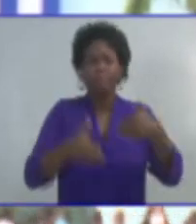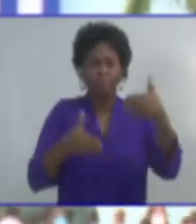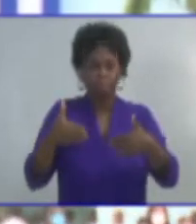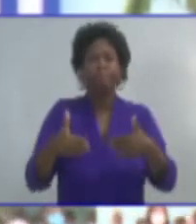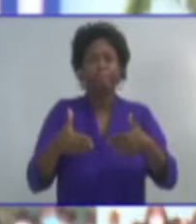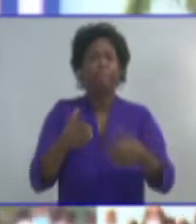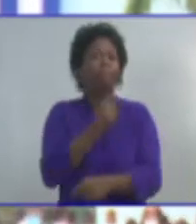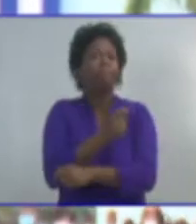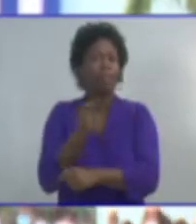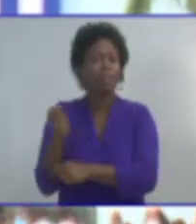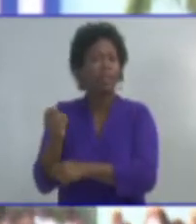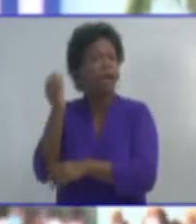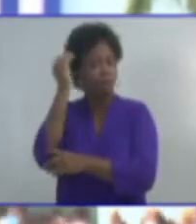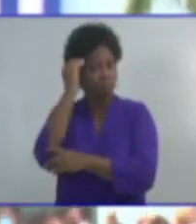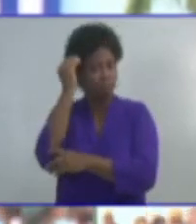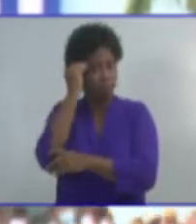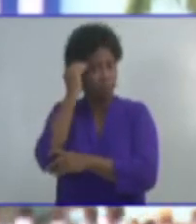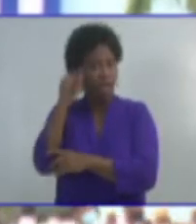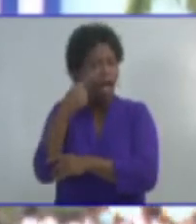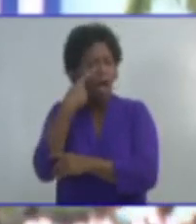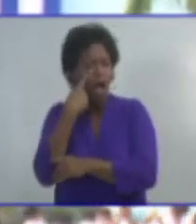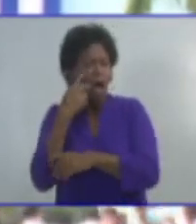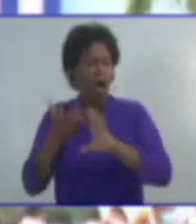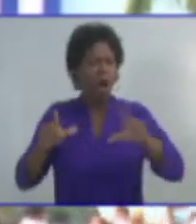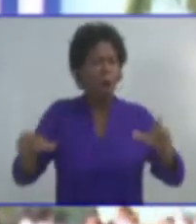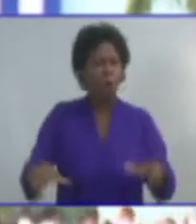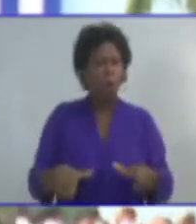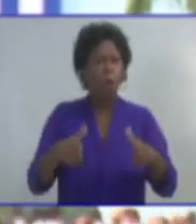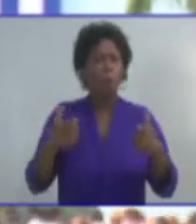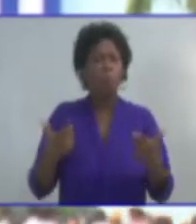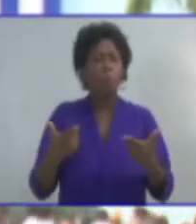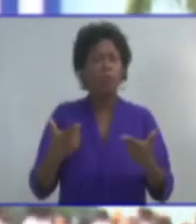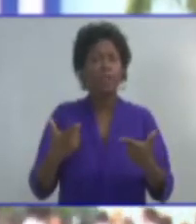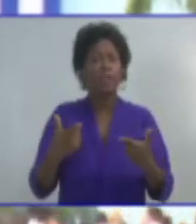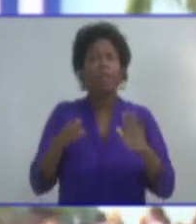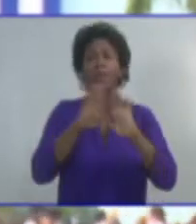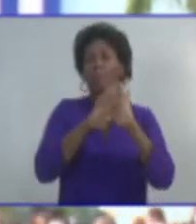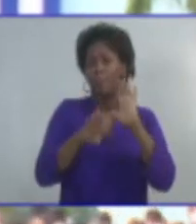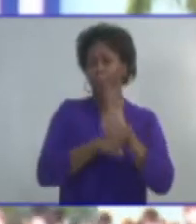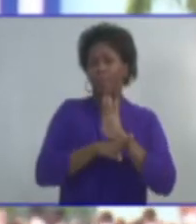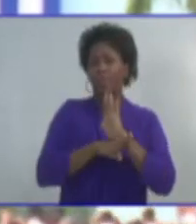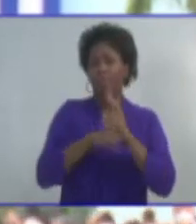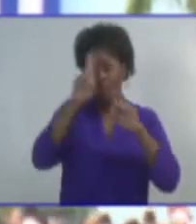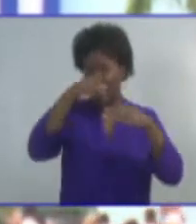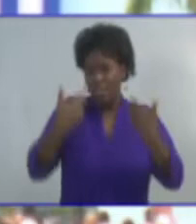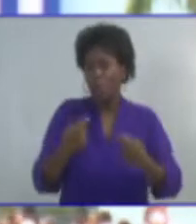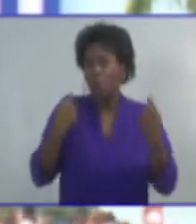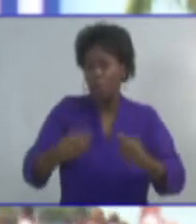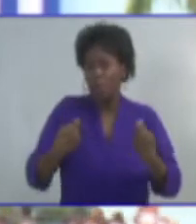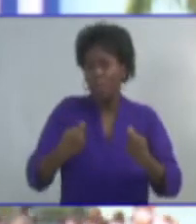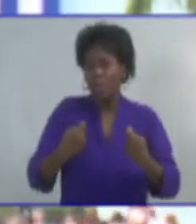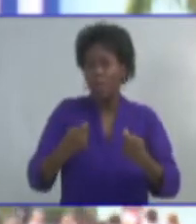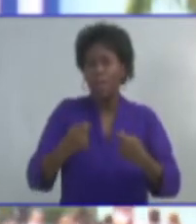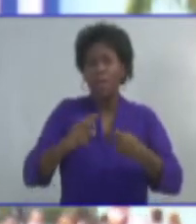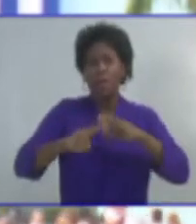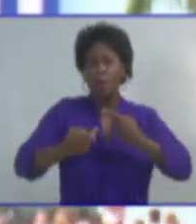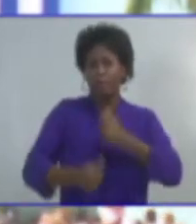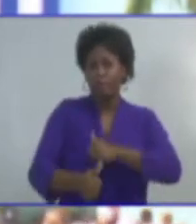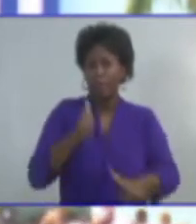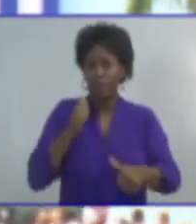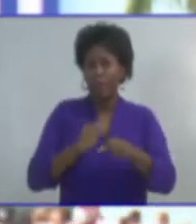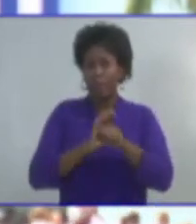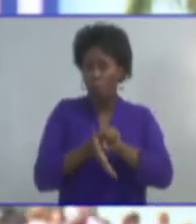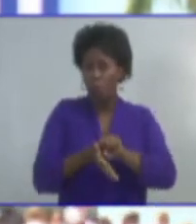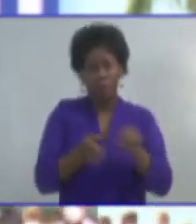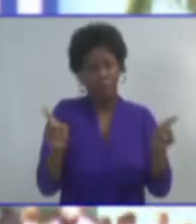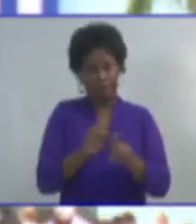de enseñanza y aprendizaje a velar por el cumplimiento de las medidas sanitarias para evitar el rebrote de la COVID-19